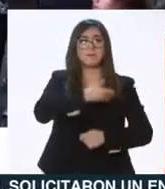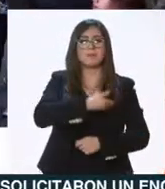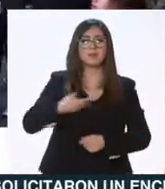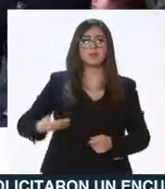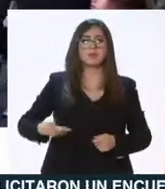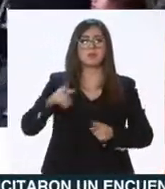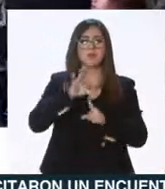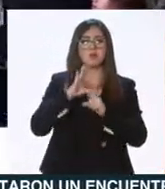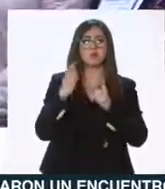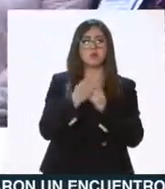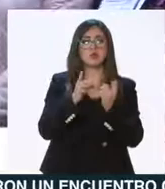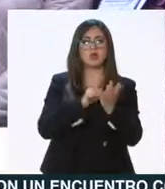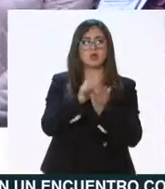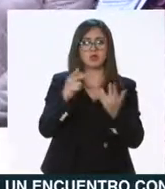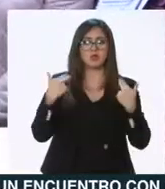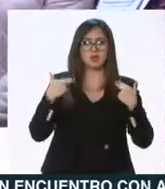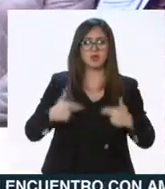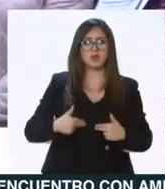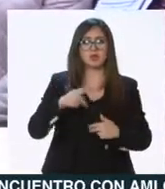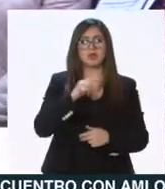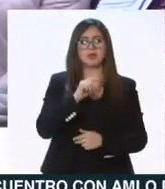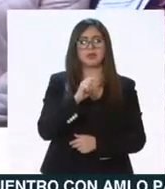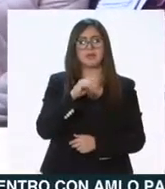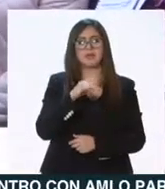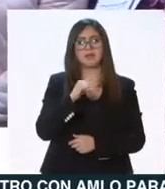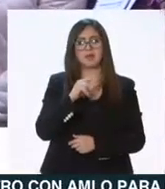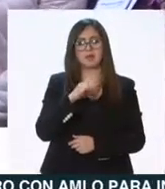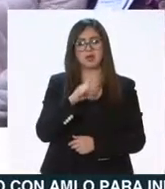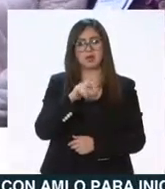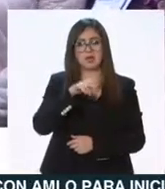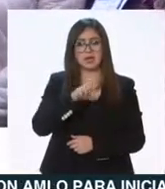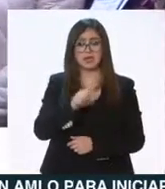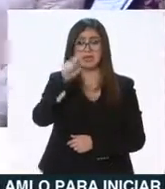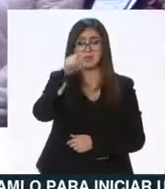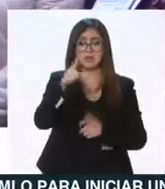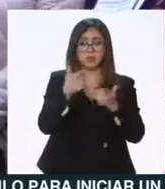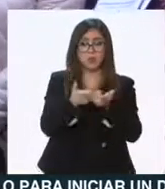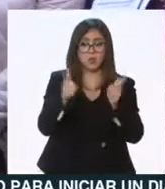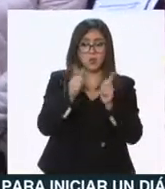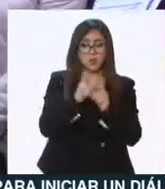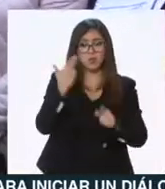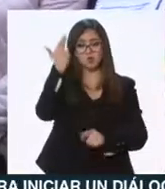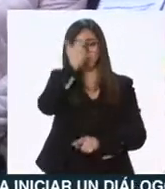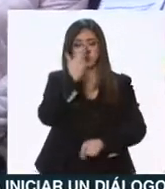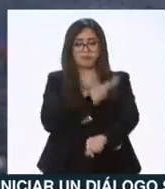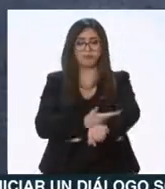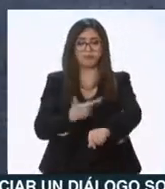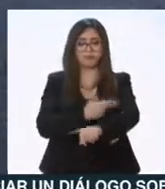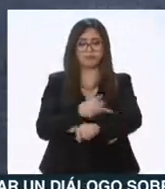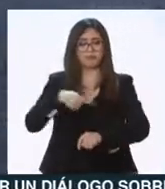Derechos Humanos del Congreso, Temístocles Villanueva, y será esa misma comisión la encargada de revisarlo.